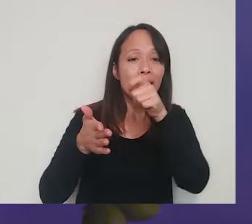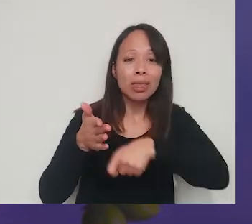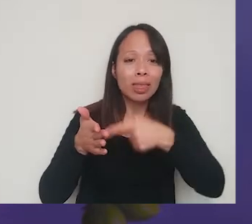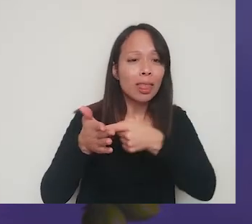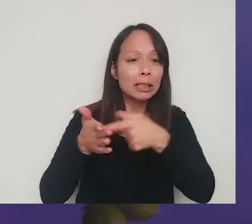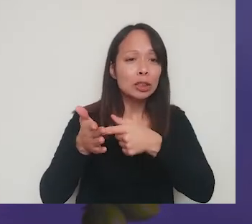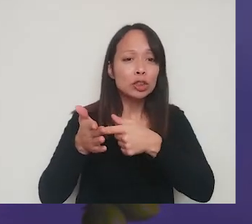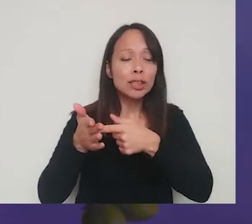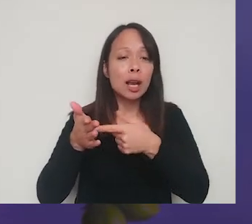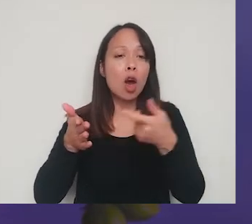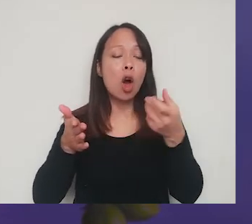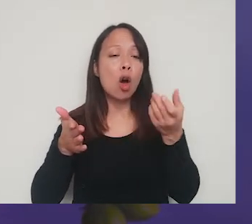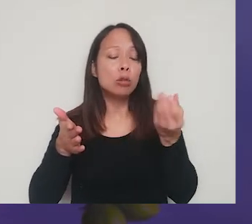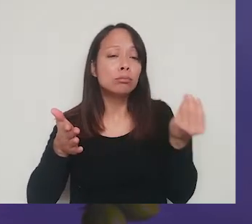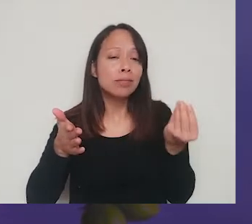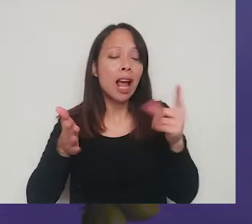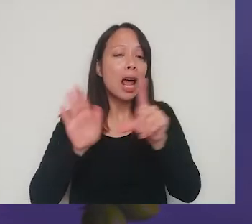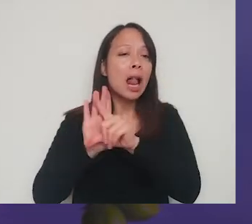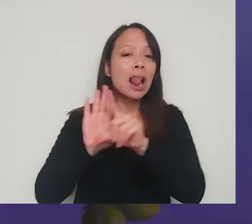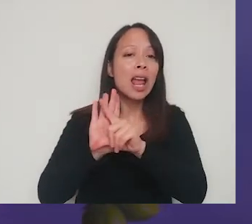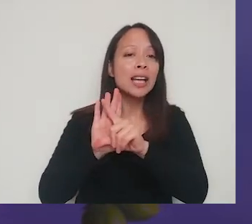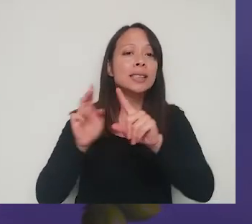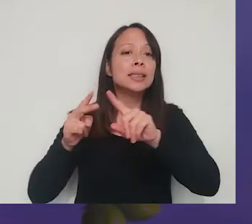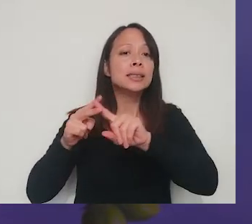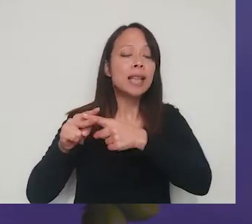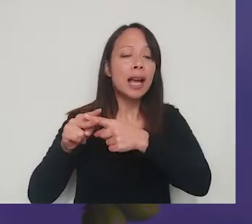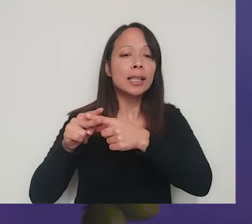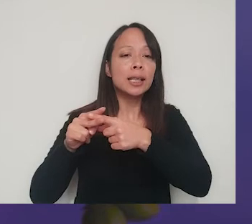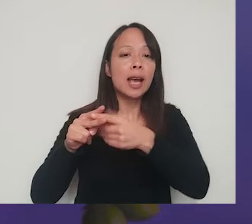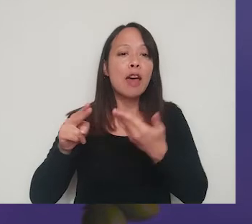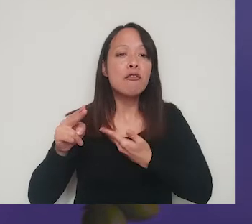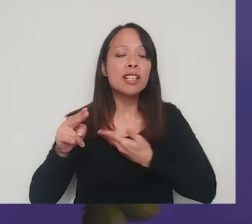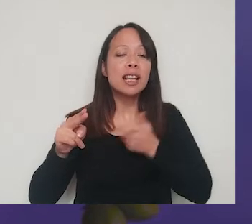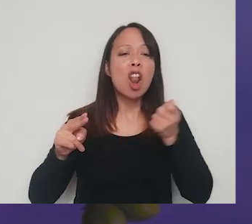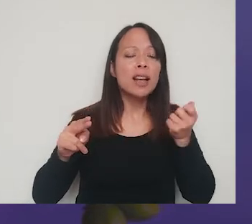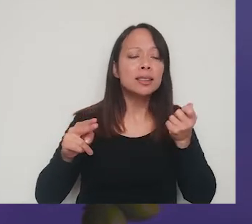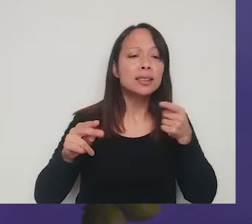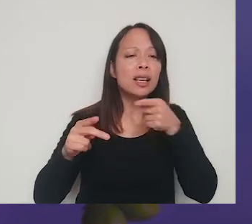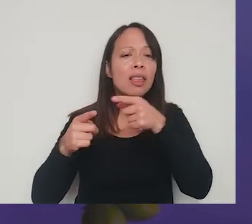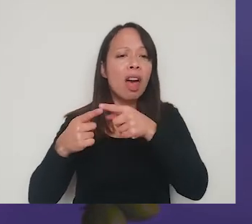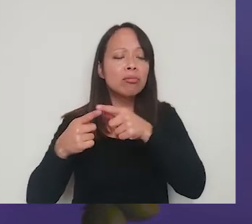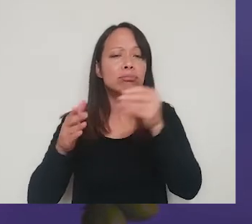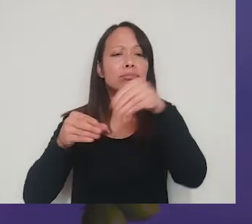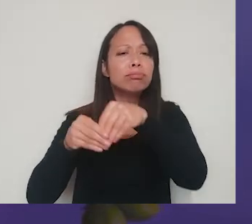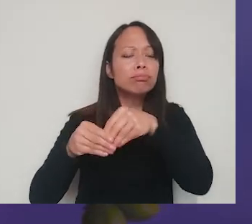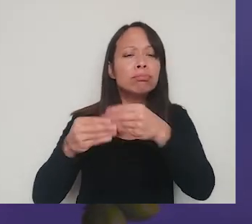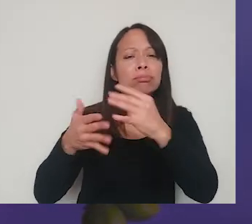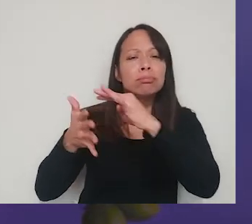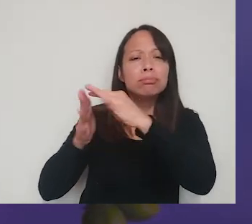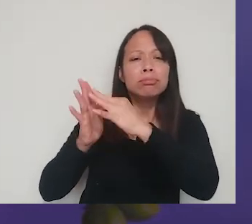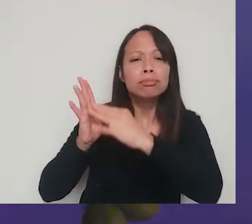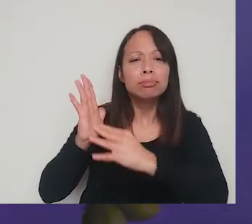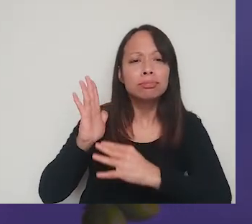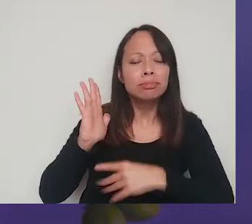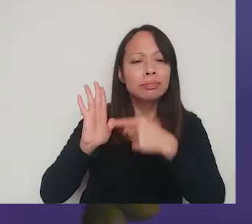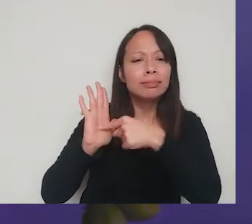complicada porque en realidad ni la Ley de Técnicas de Reproducción Humana Asistida ni su decreto reglamentario incluyen